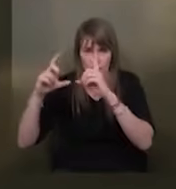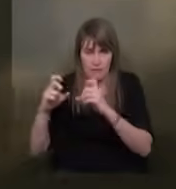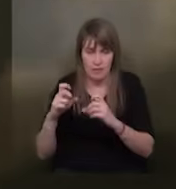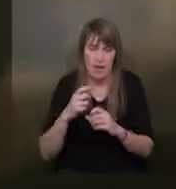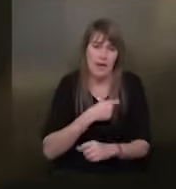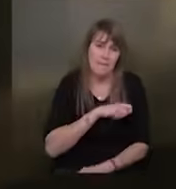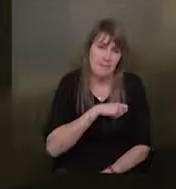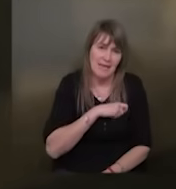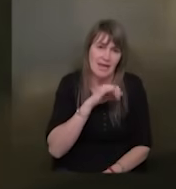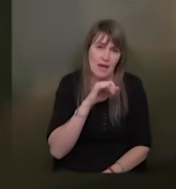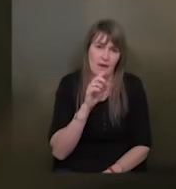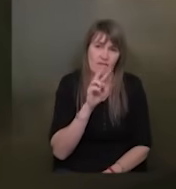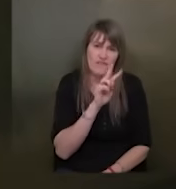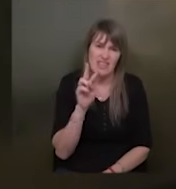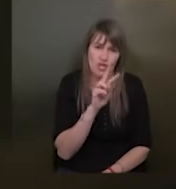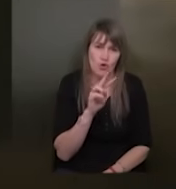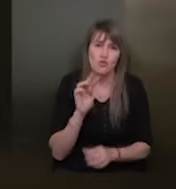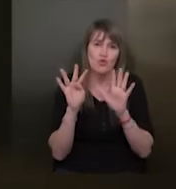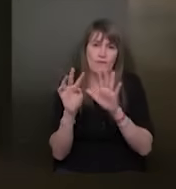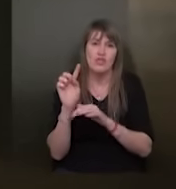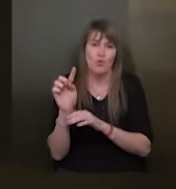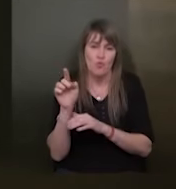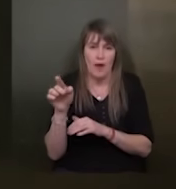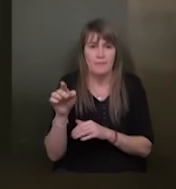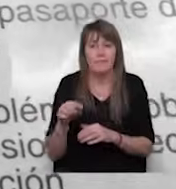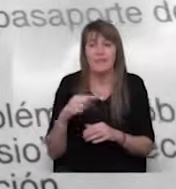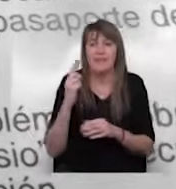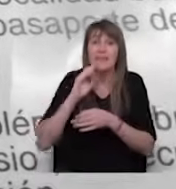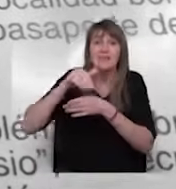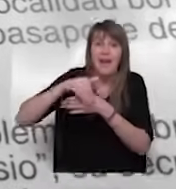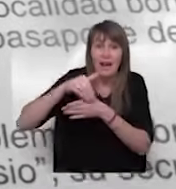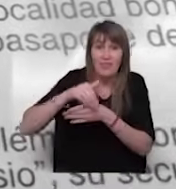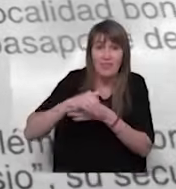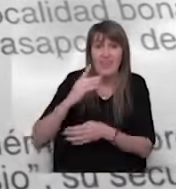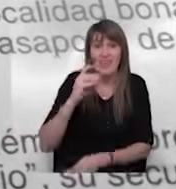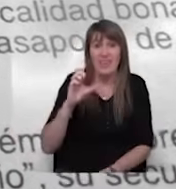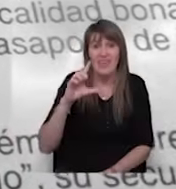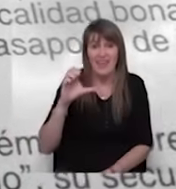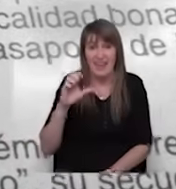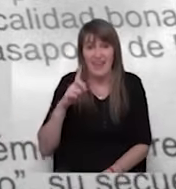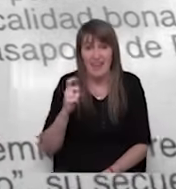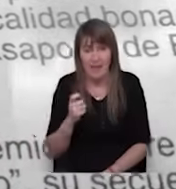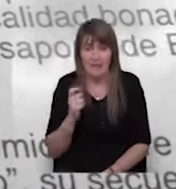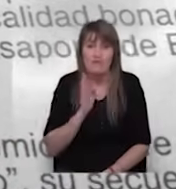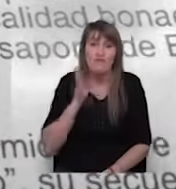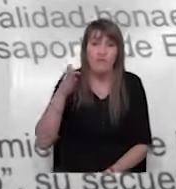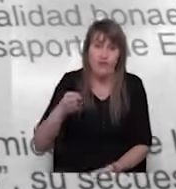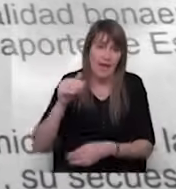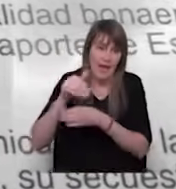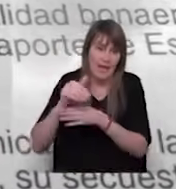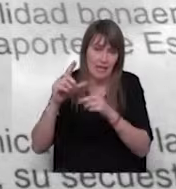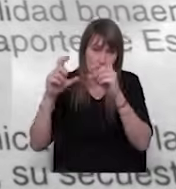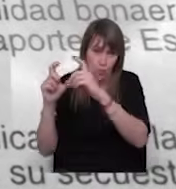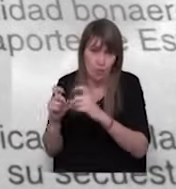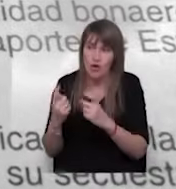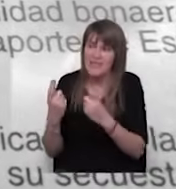España 2291. Esa misma tarde, alrededor de las 19 horas, Delega pasó por el estudio diciéndome que necesitaba conectarse con alguien de la